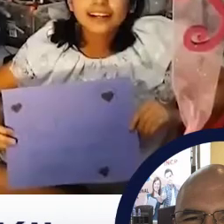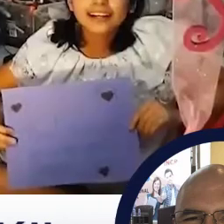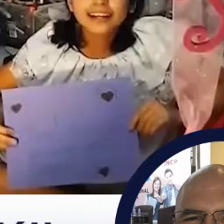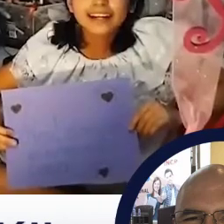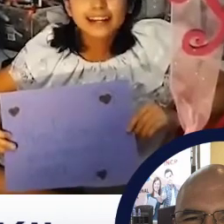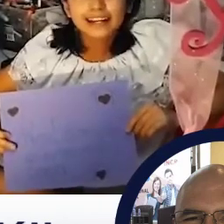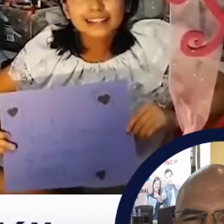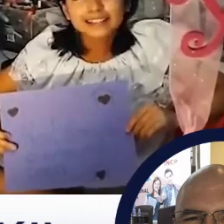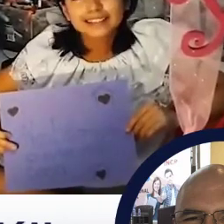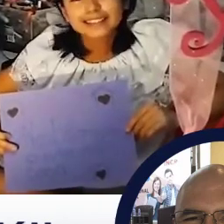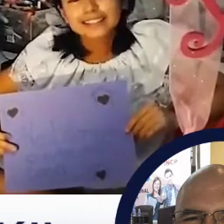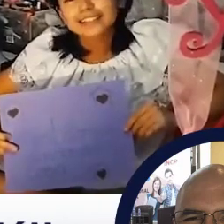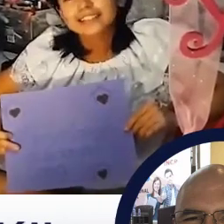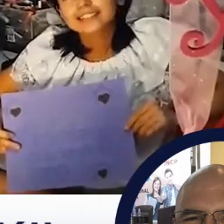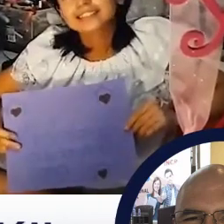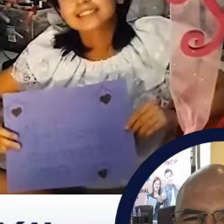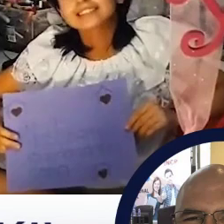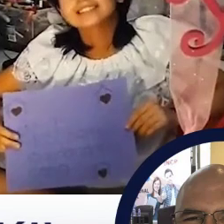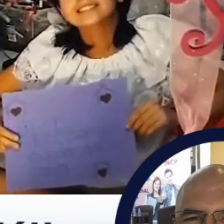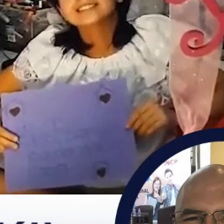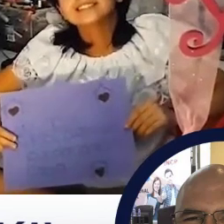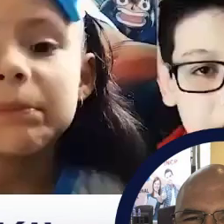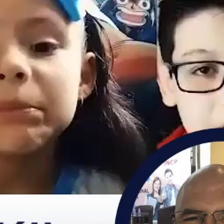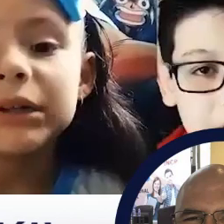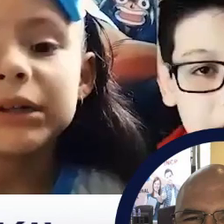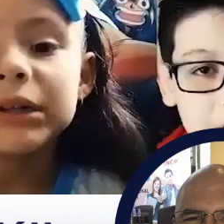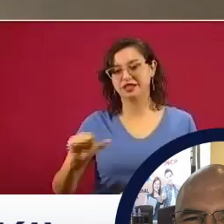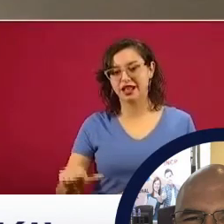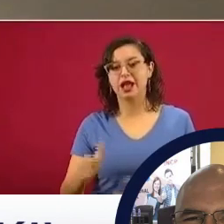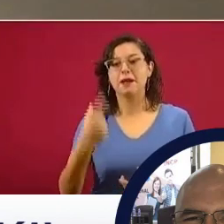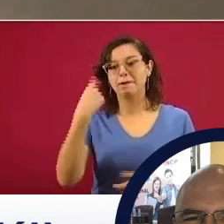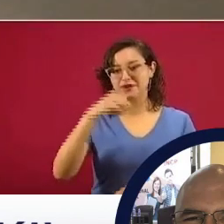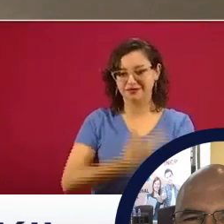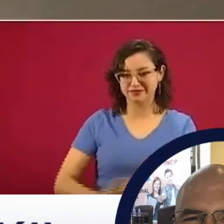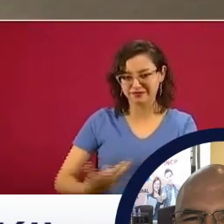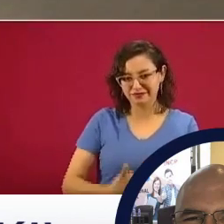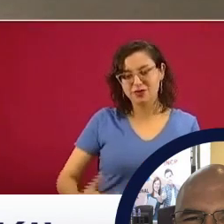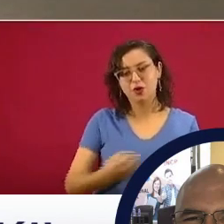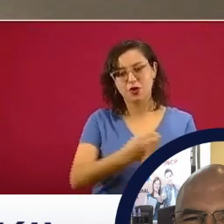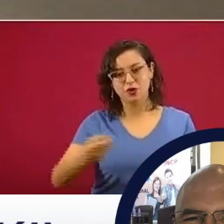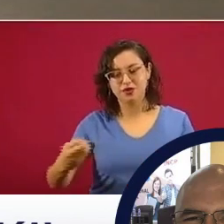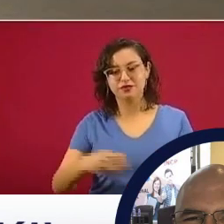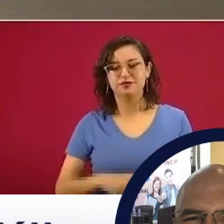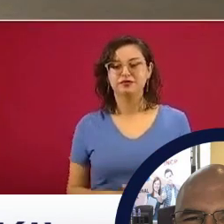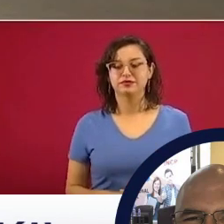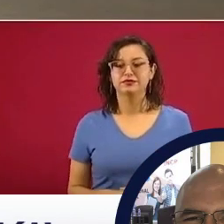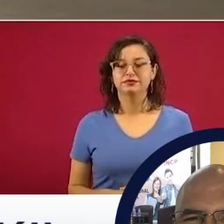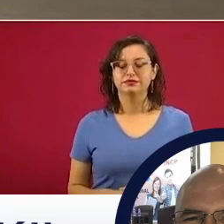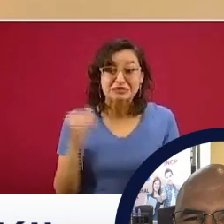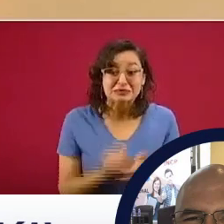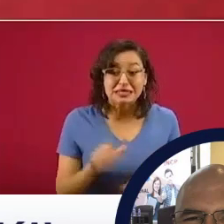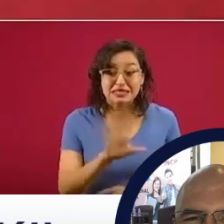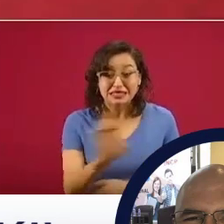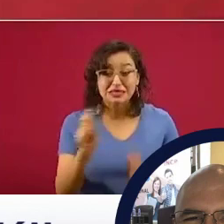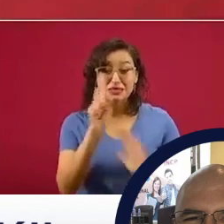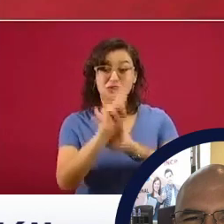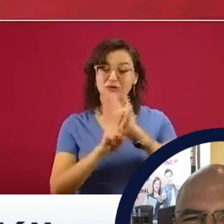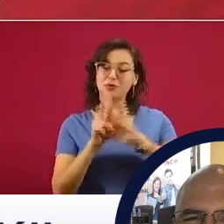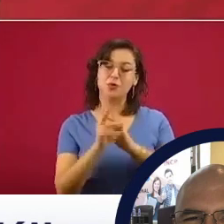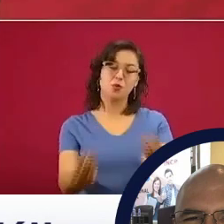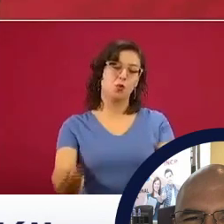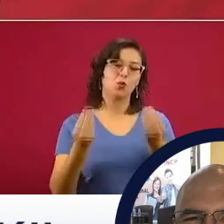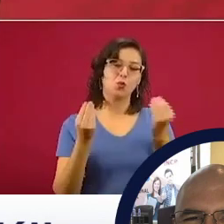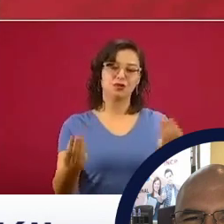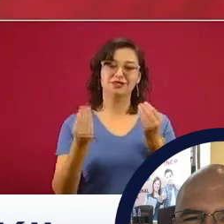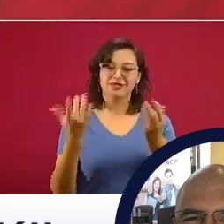que pasa es que ahora nos metieron de sopetón, ¿no? O sea, es como cuando me enseñó a nadar mi papá, pues agarró y me aventó al río y me dijo, brasea